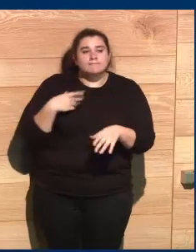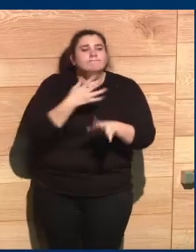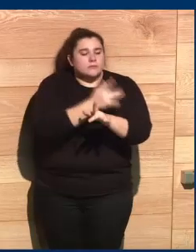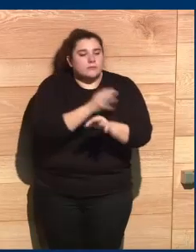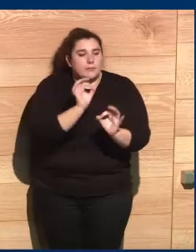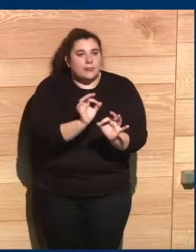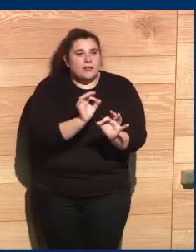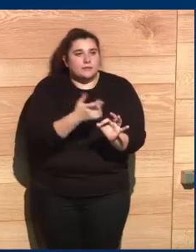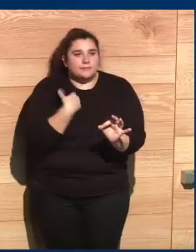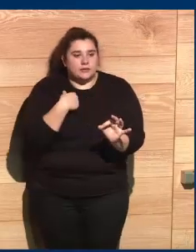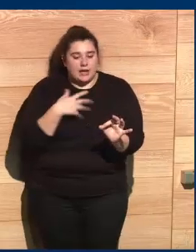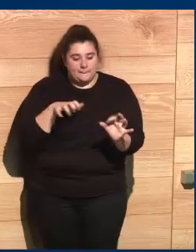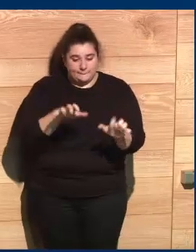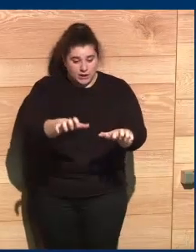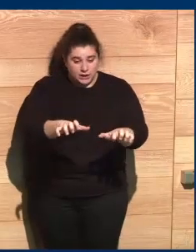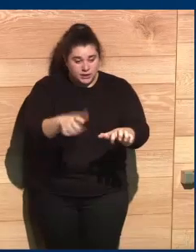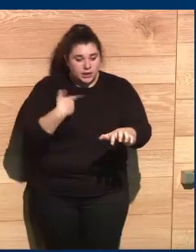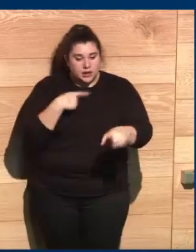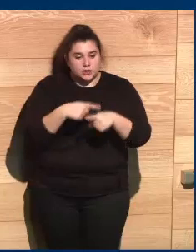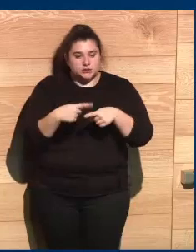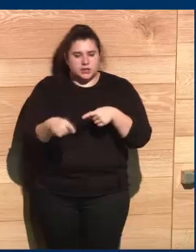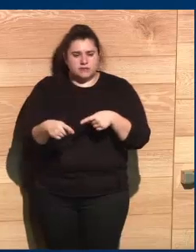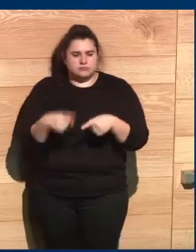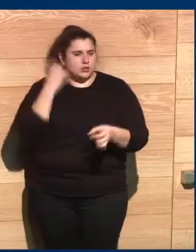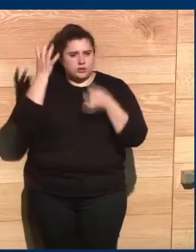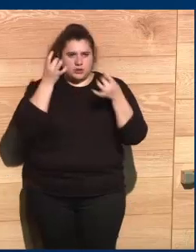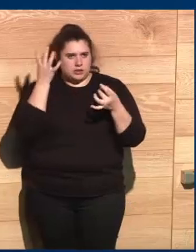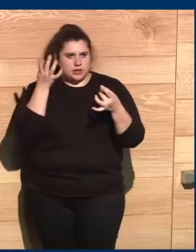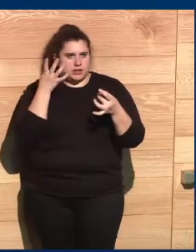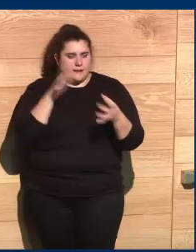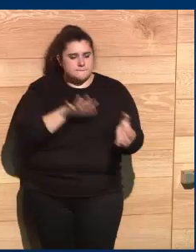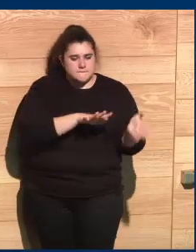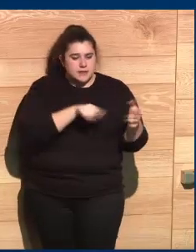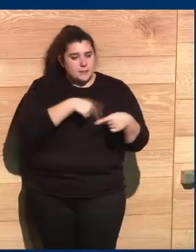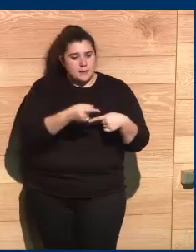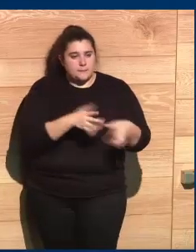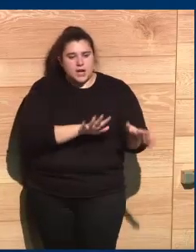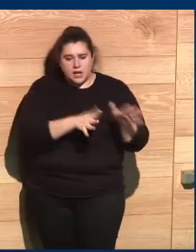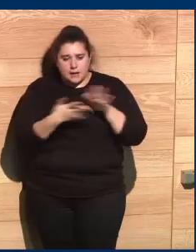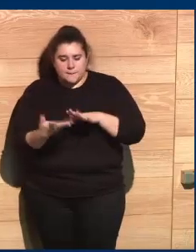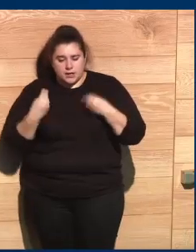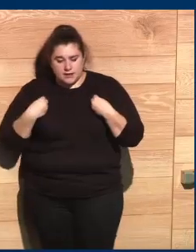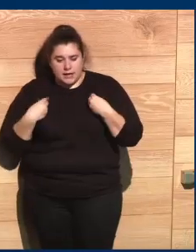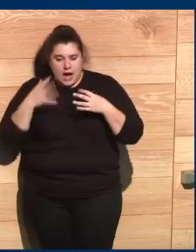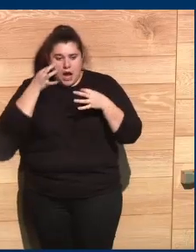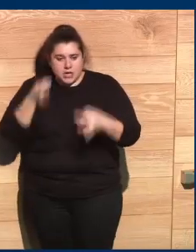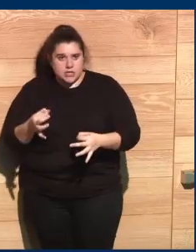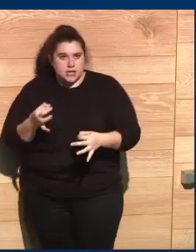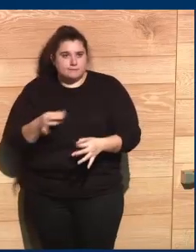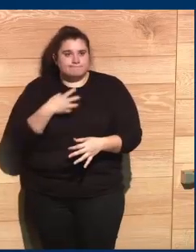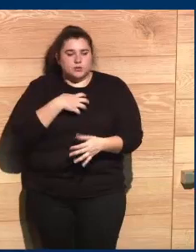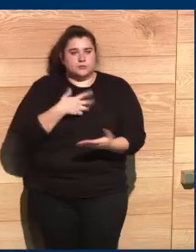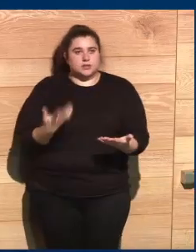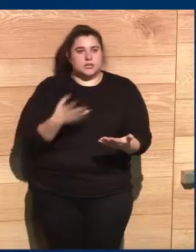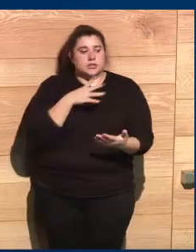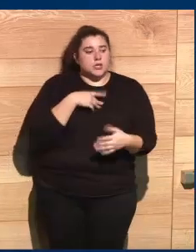ridícula en un videojuego porque queremos jugar ese videojuego, ¿por qué no podemos aplicarlo a otras cosas de la vida real? ¿No? ¿Por qué no las